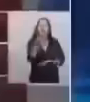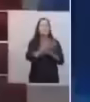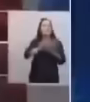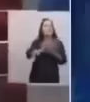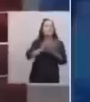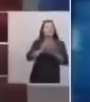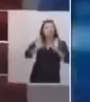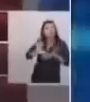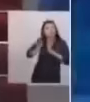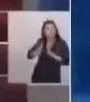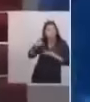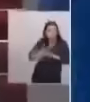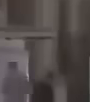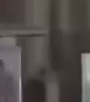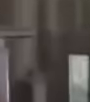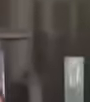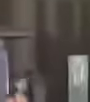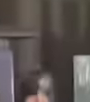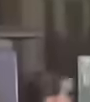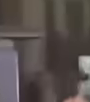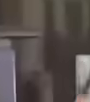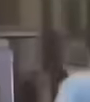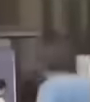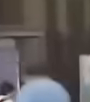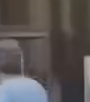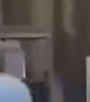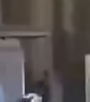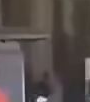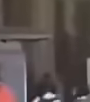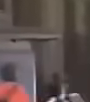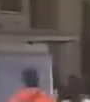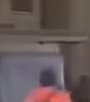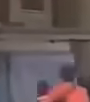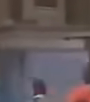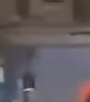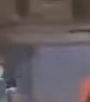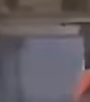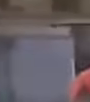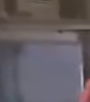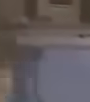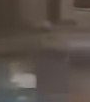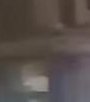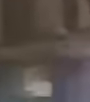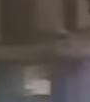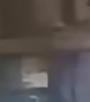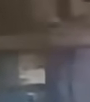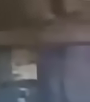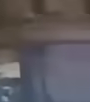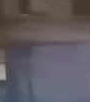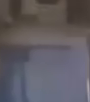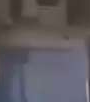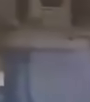600 expel expel mondino devaluaron subieron El combustible se fue todo a